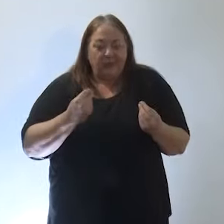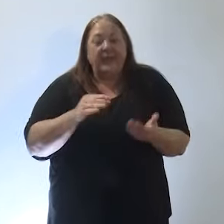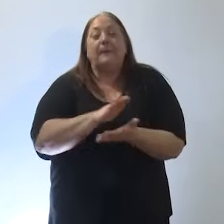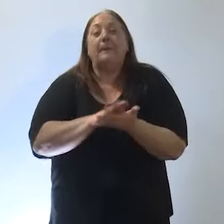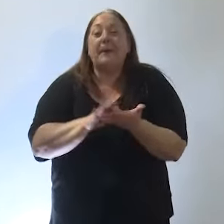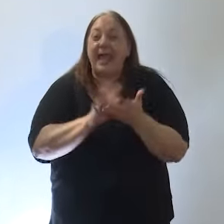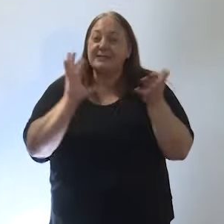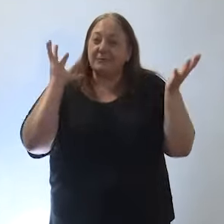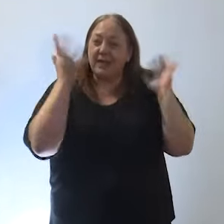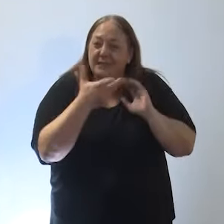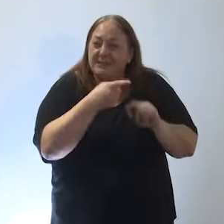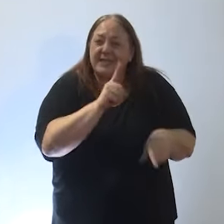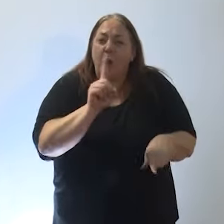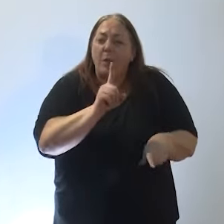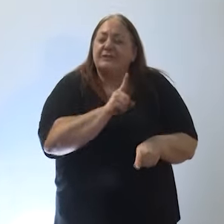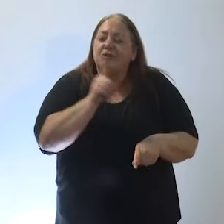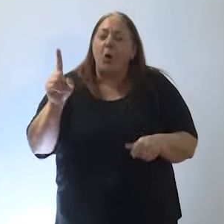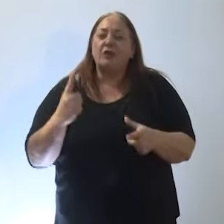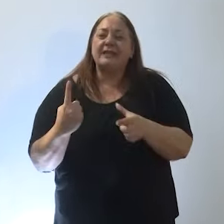por el discurso anticastrista